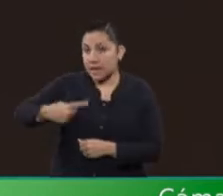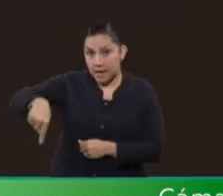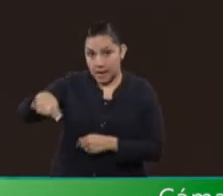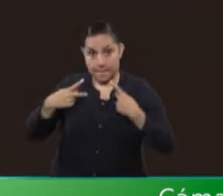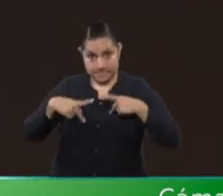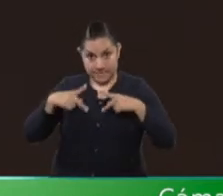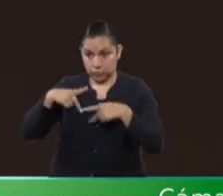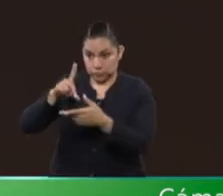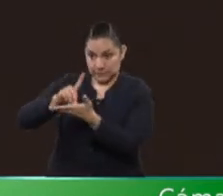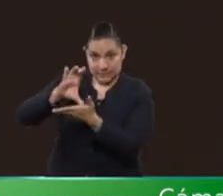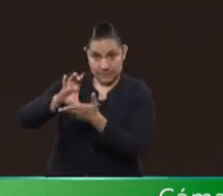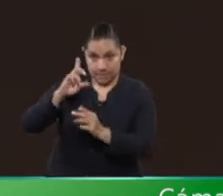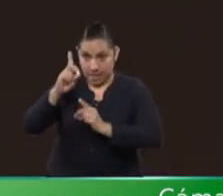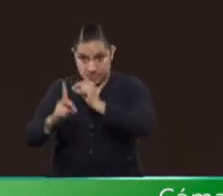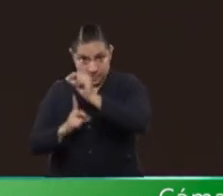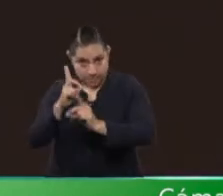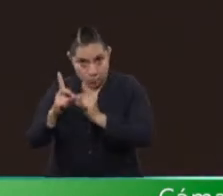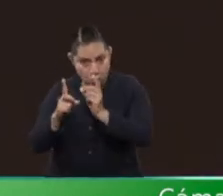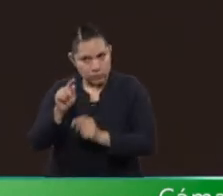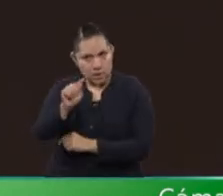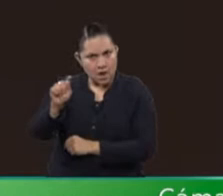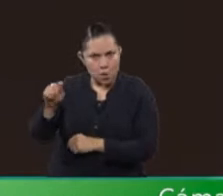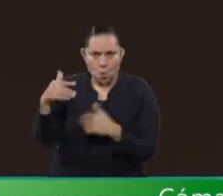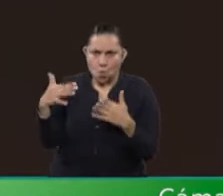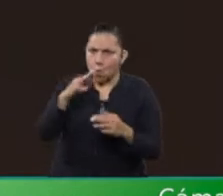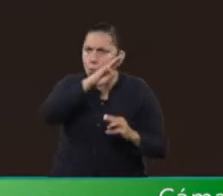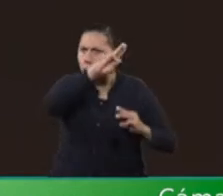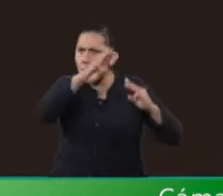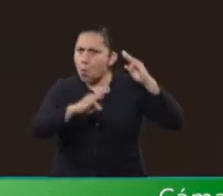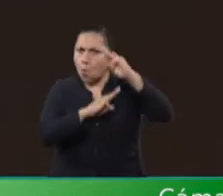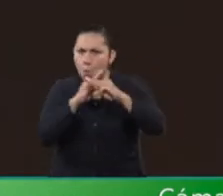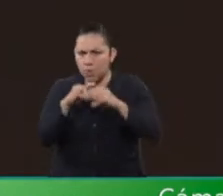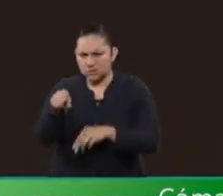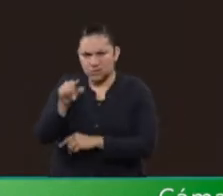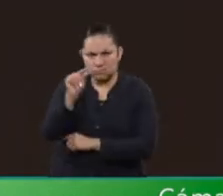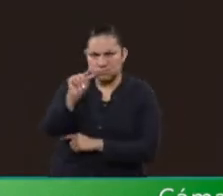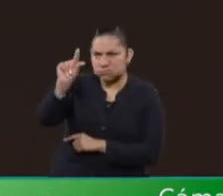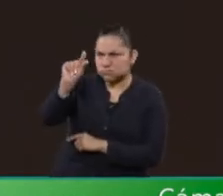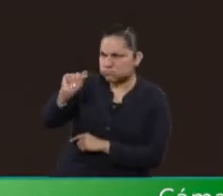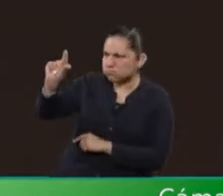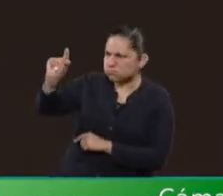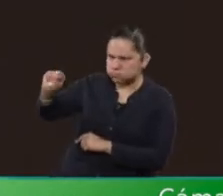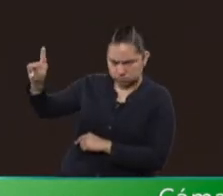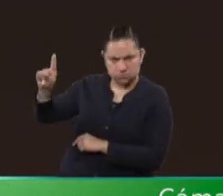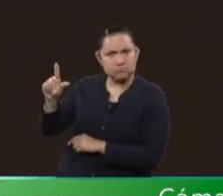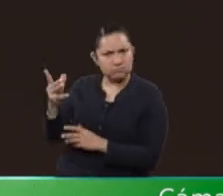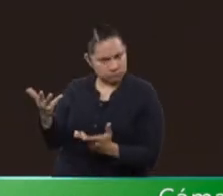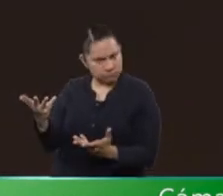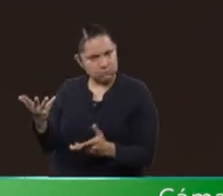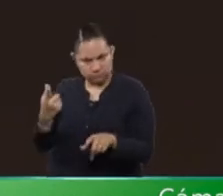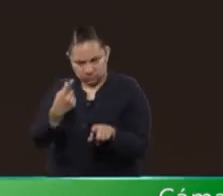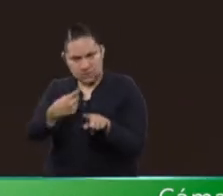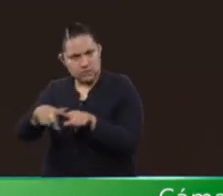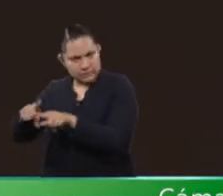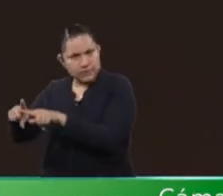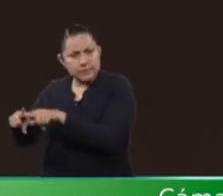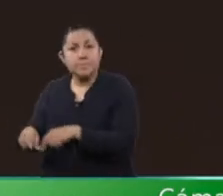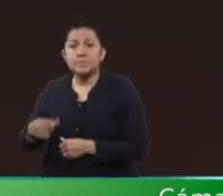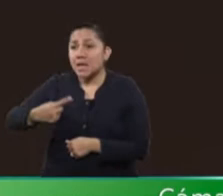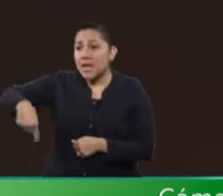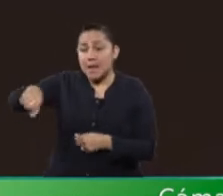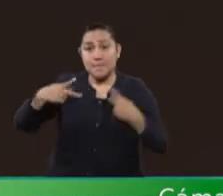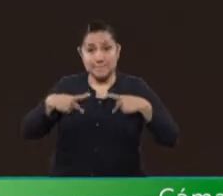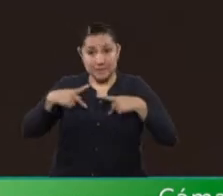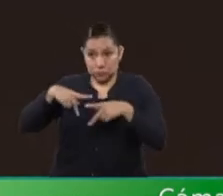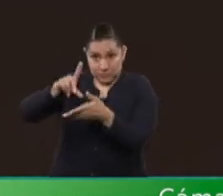los y las mejores del mundo las mexicanas y mexicanos que tienen alguna discapacidad no piensan en ser una